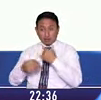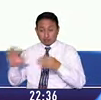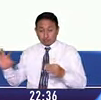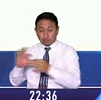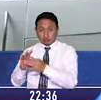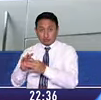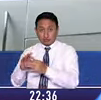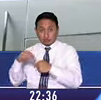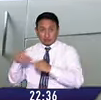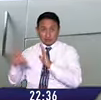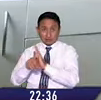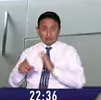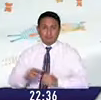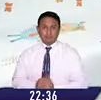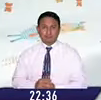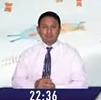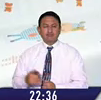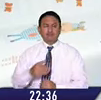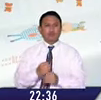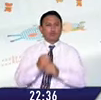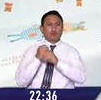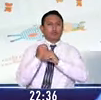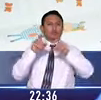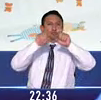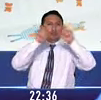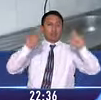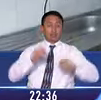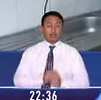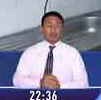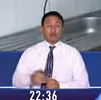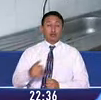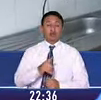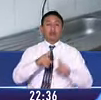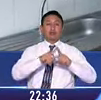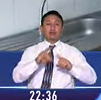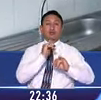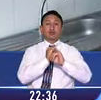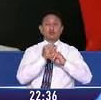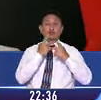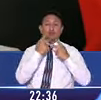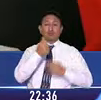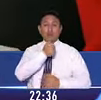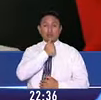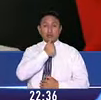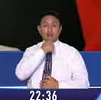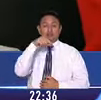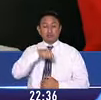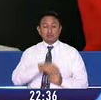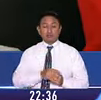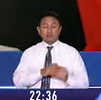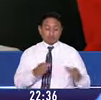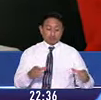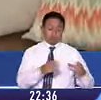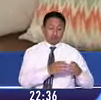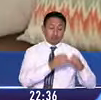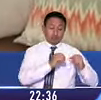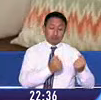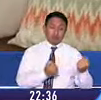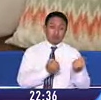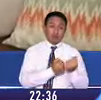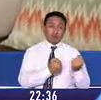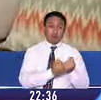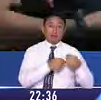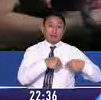nuestra ley. Esta ley también obliga a las empresas o instituciones privadas y públicas a implementar salas de apoyo para